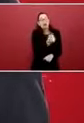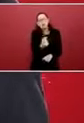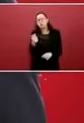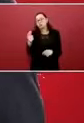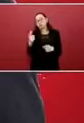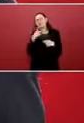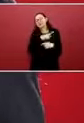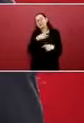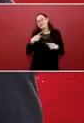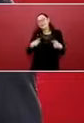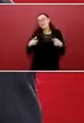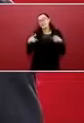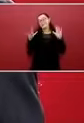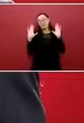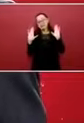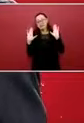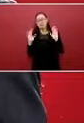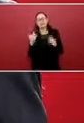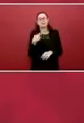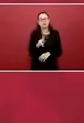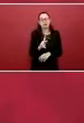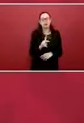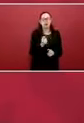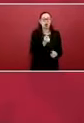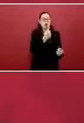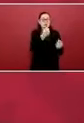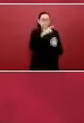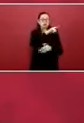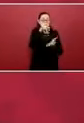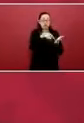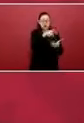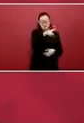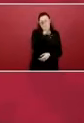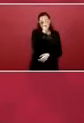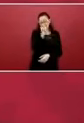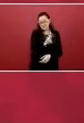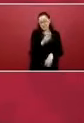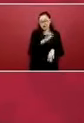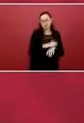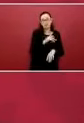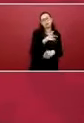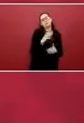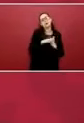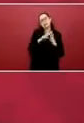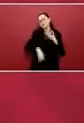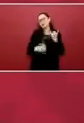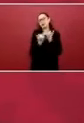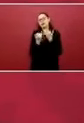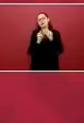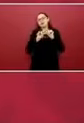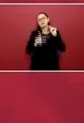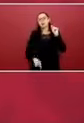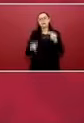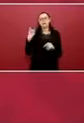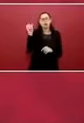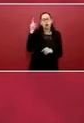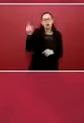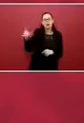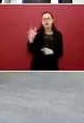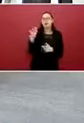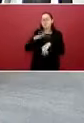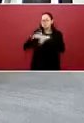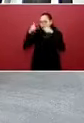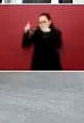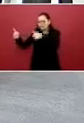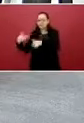hay más homicidios, por eso el operativo en Tijuana y todo lo que estamos haciendo, pero ya